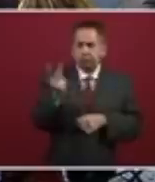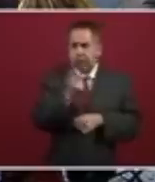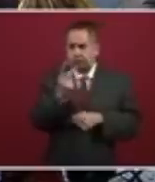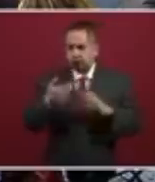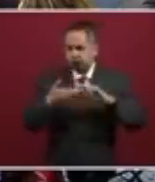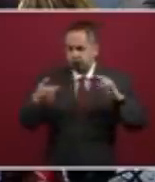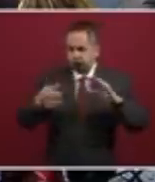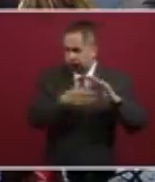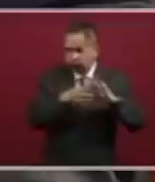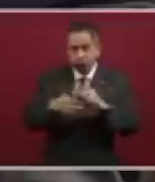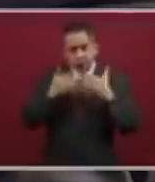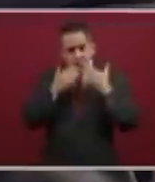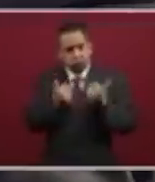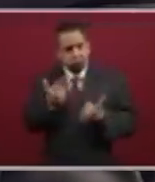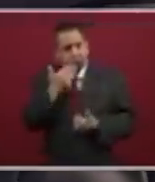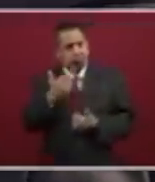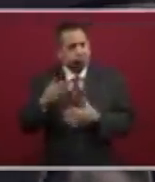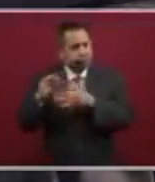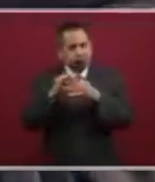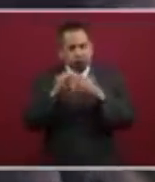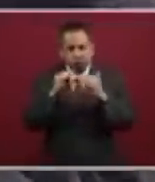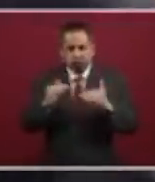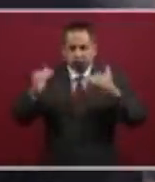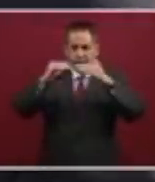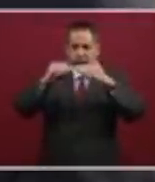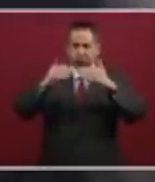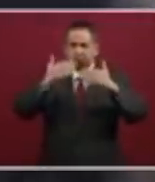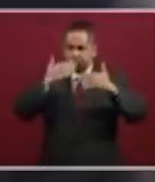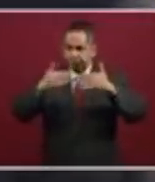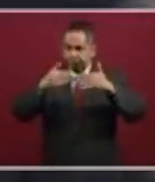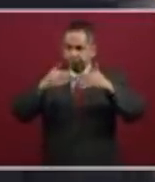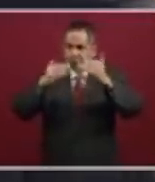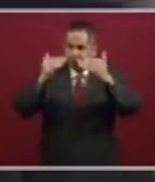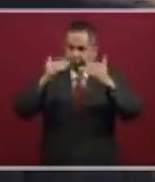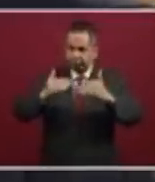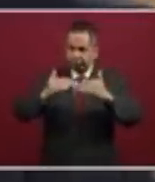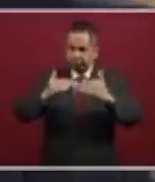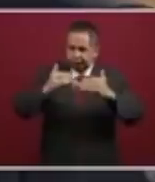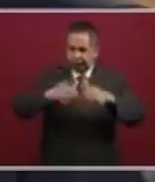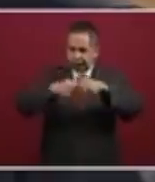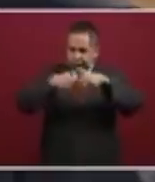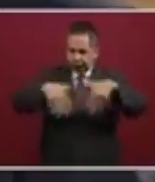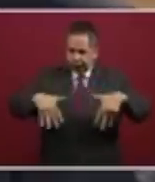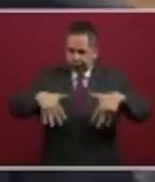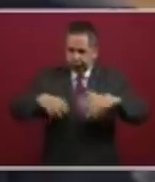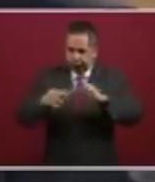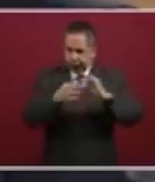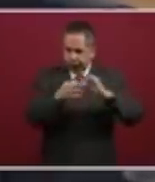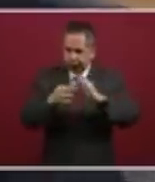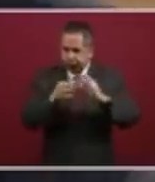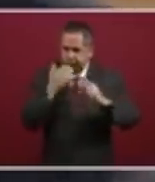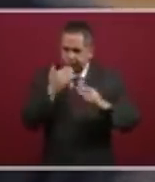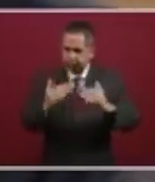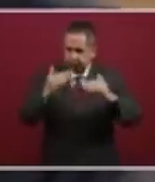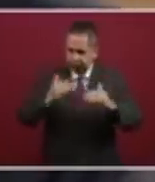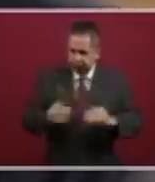están trabajando, se llevan bien arriba y abajo, lo mismo. ¿Sí?